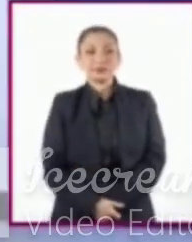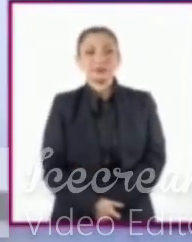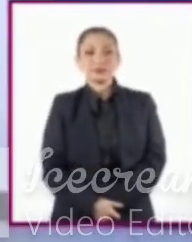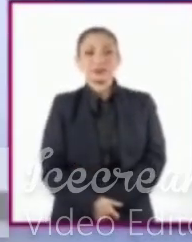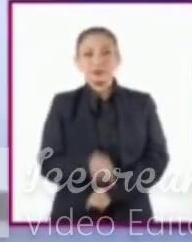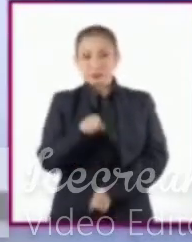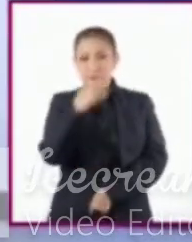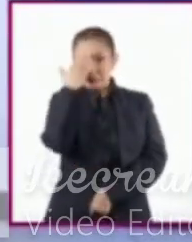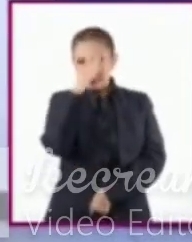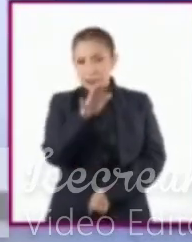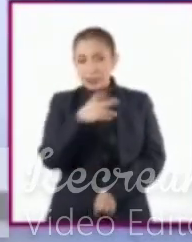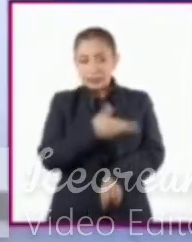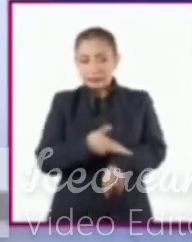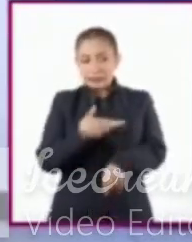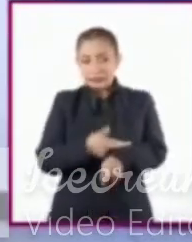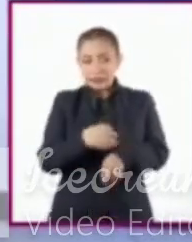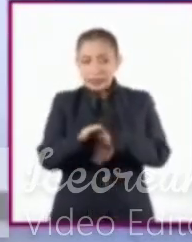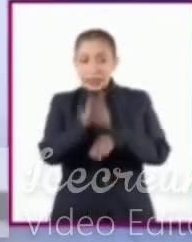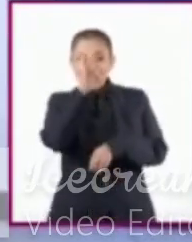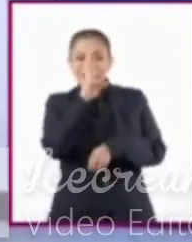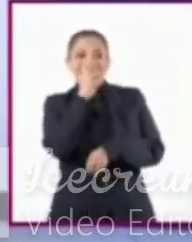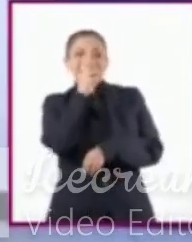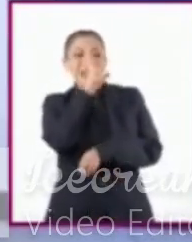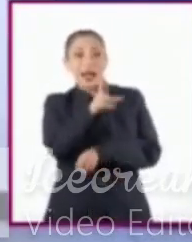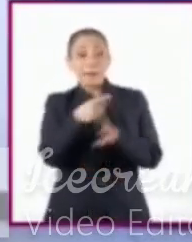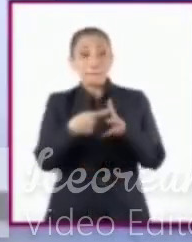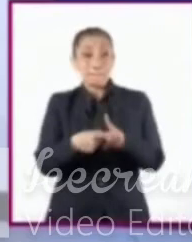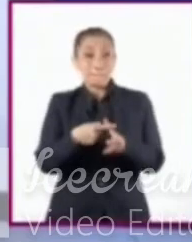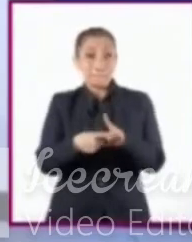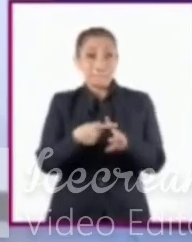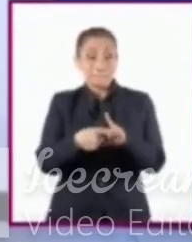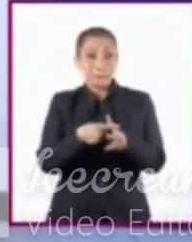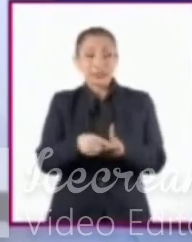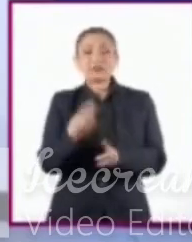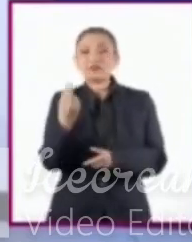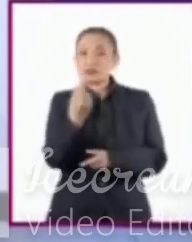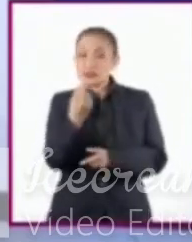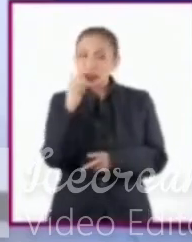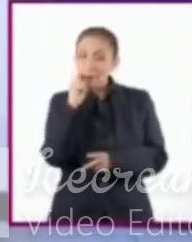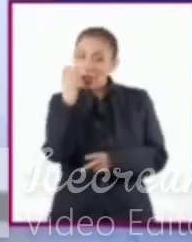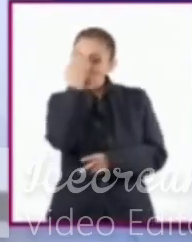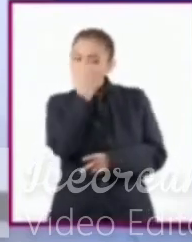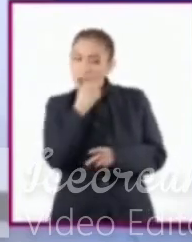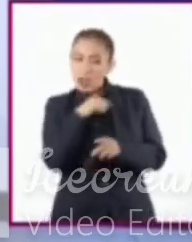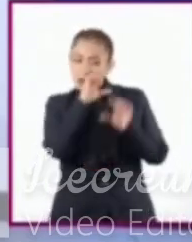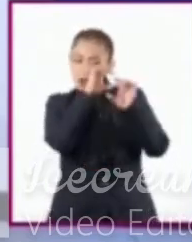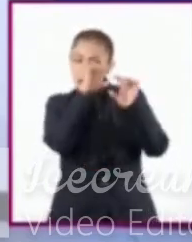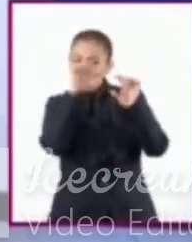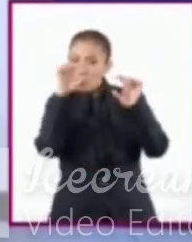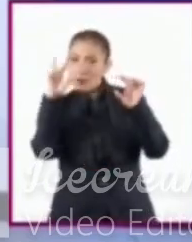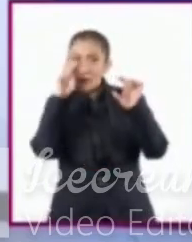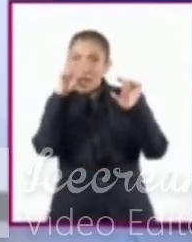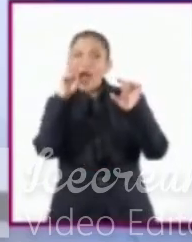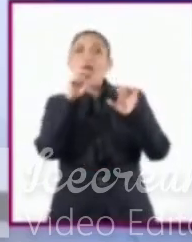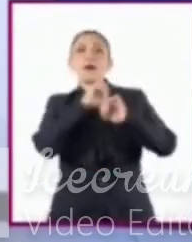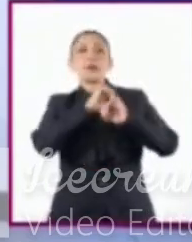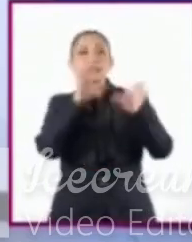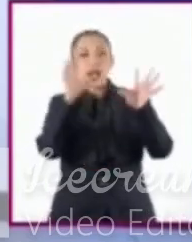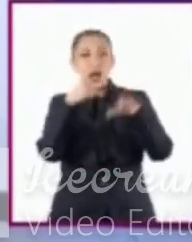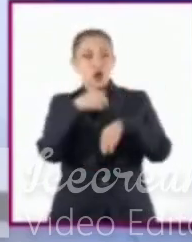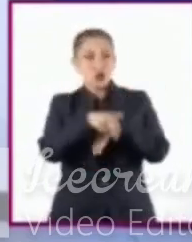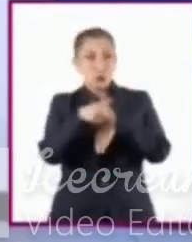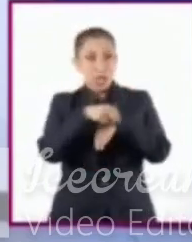Como saben, para resolver situaciones como esta, en matemáticas es muy útil modelar o representar de manera gráfica los